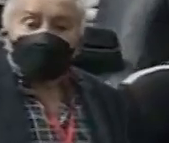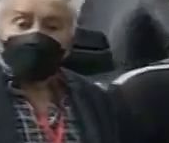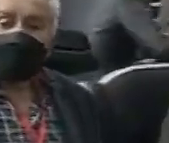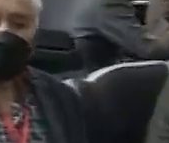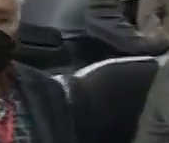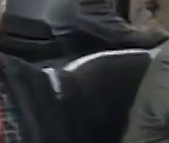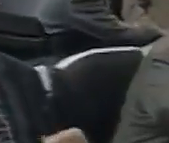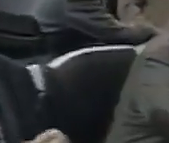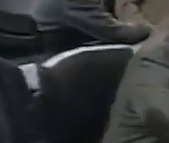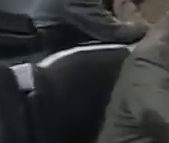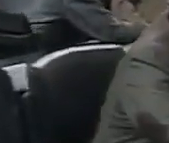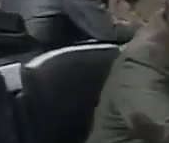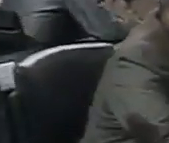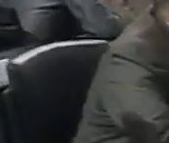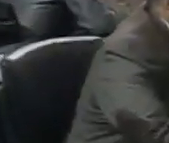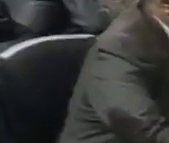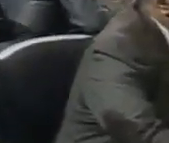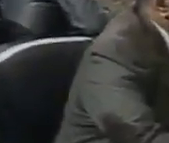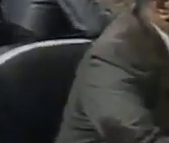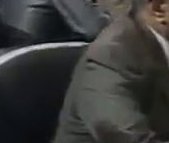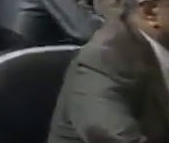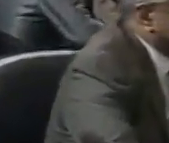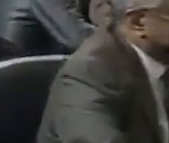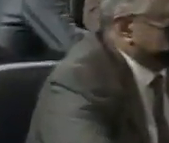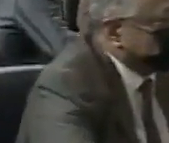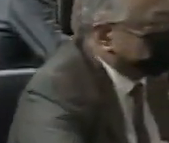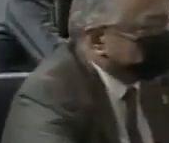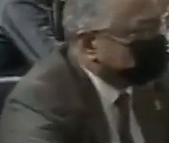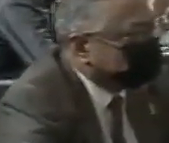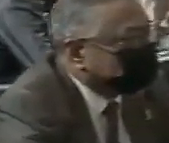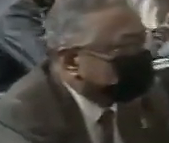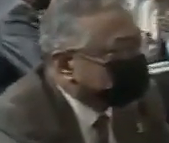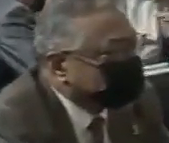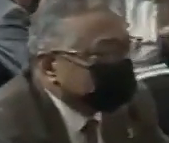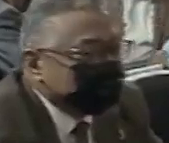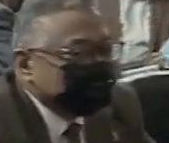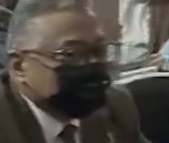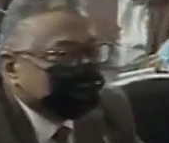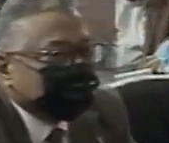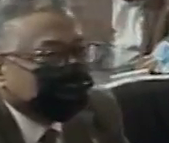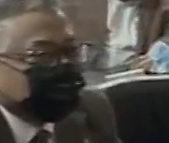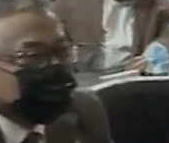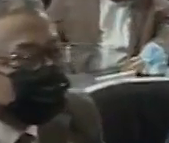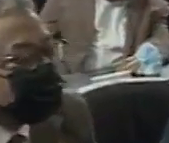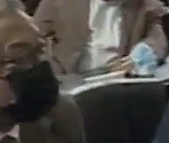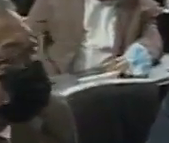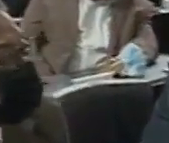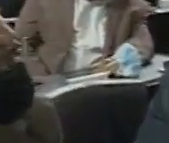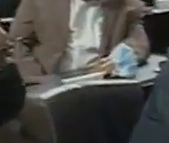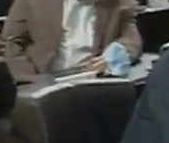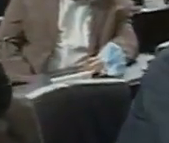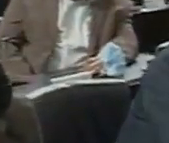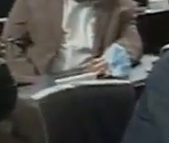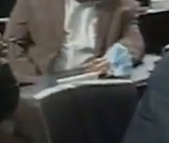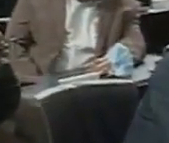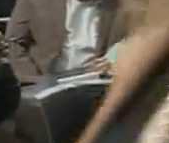tire, tire, tire, de verdad que no, chico. Y ahora, secretaria, si no se informar, se le puede.